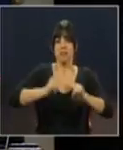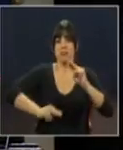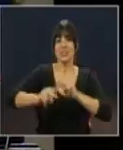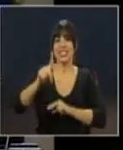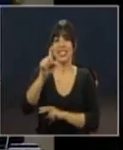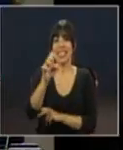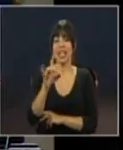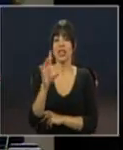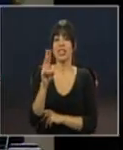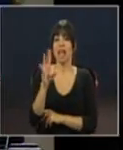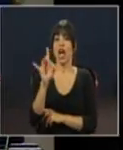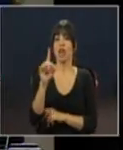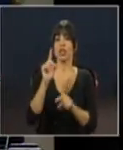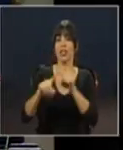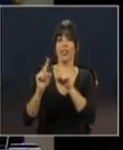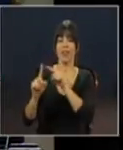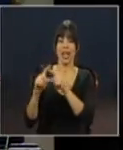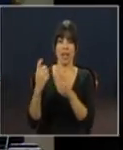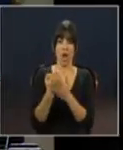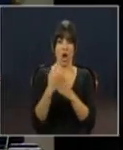189 economías del mundo.